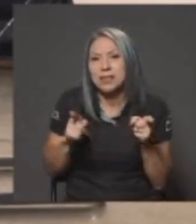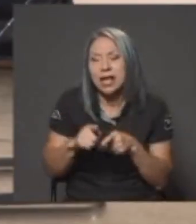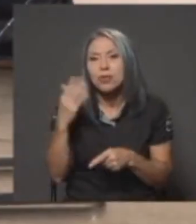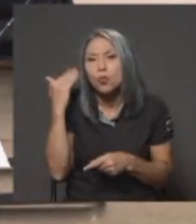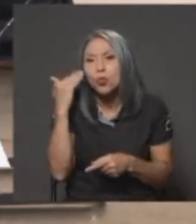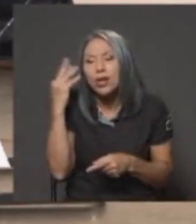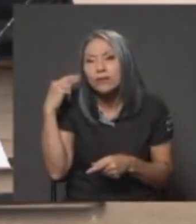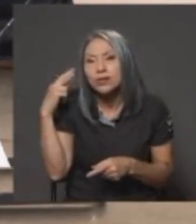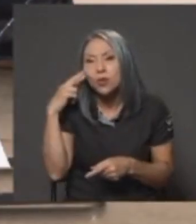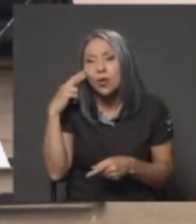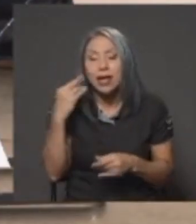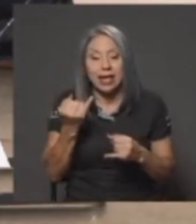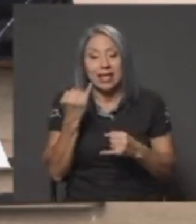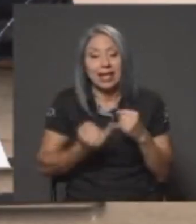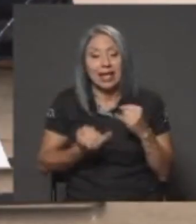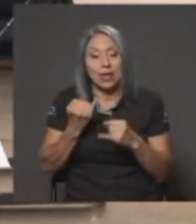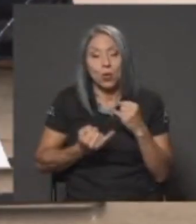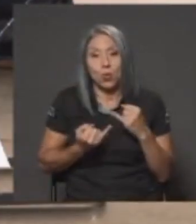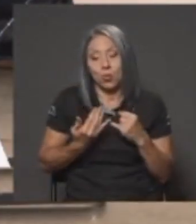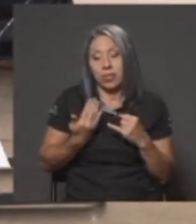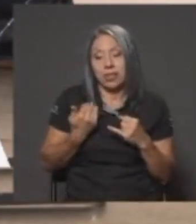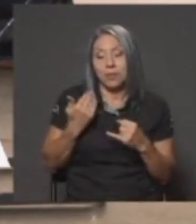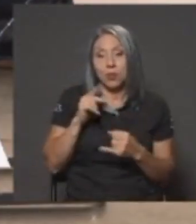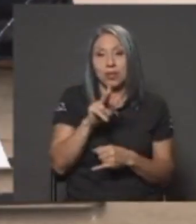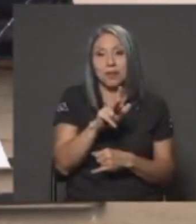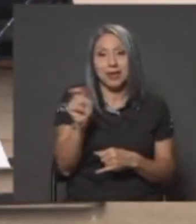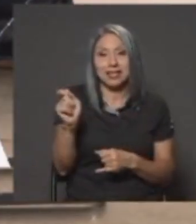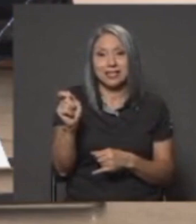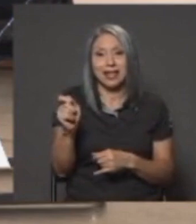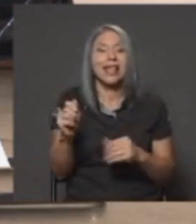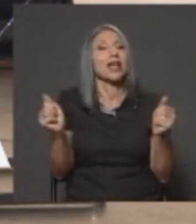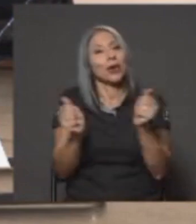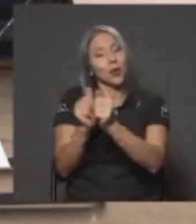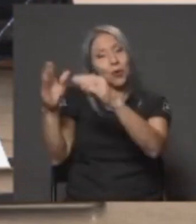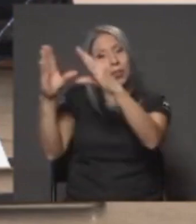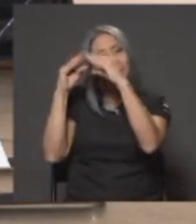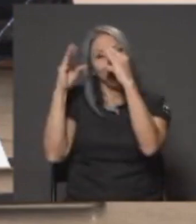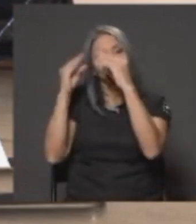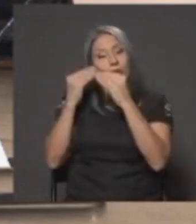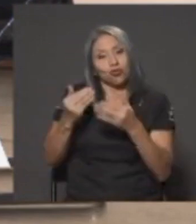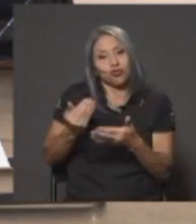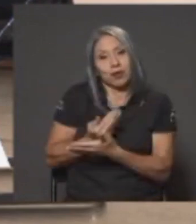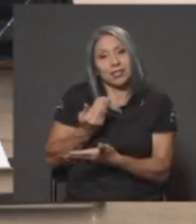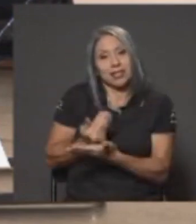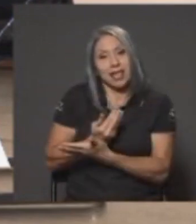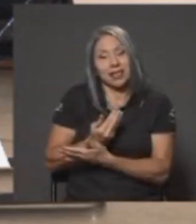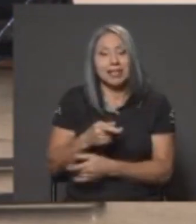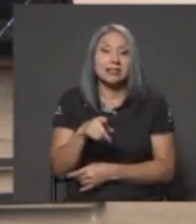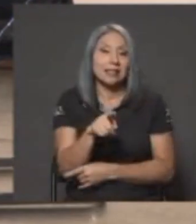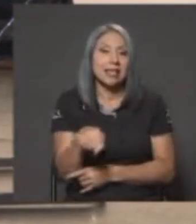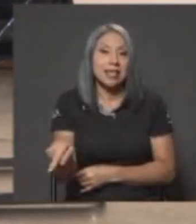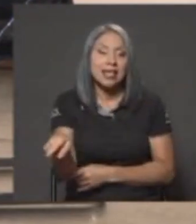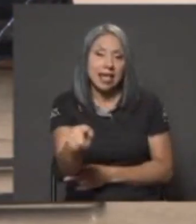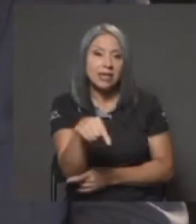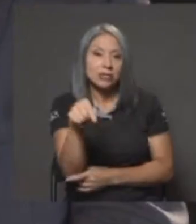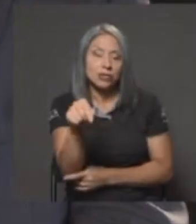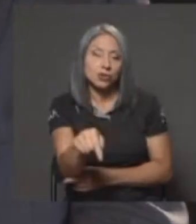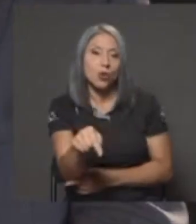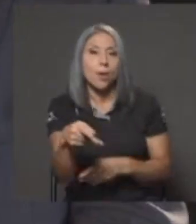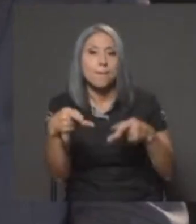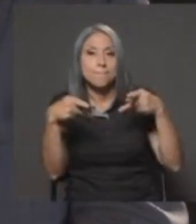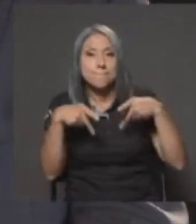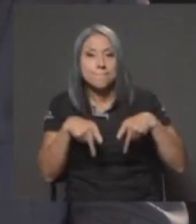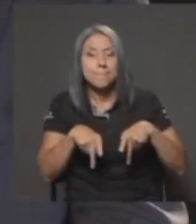ahora, ¿verdad? Con datos recientes, y eso como que nos permite